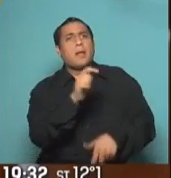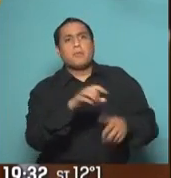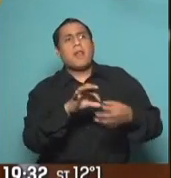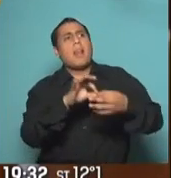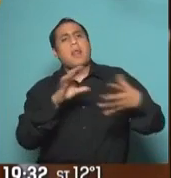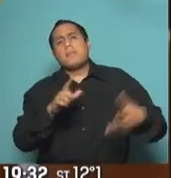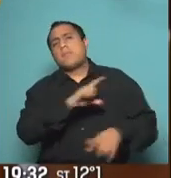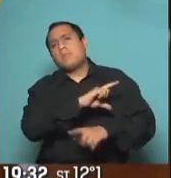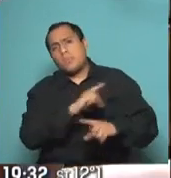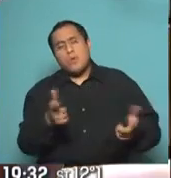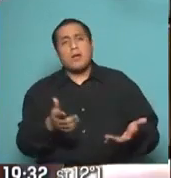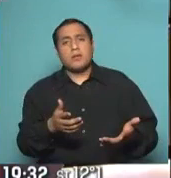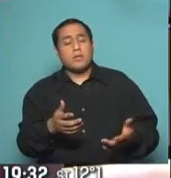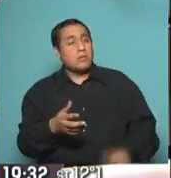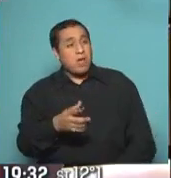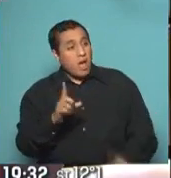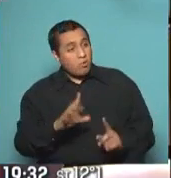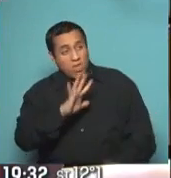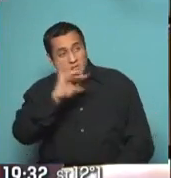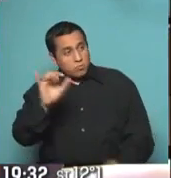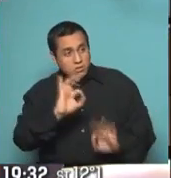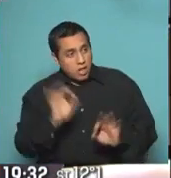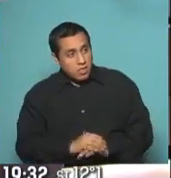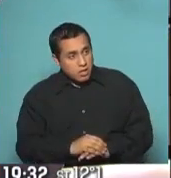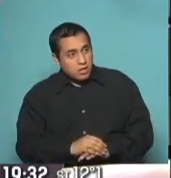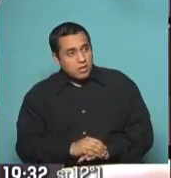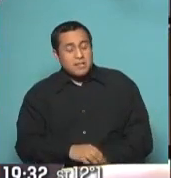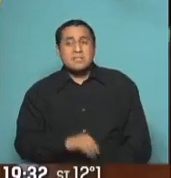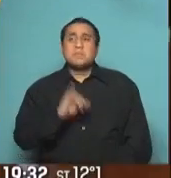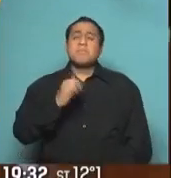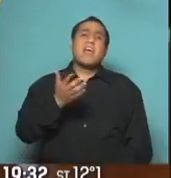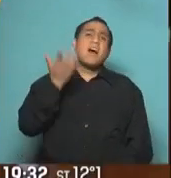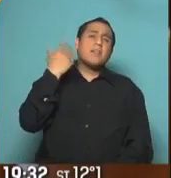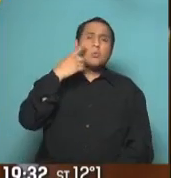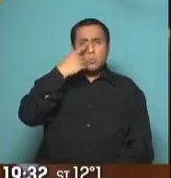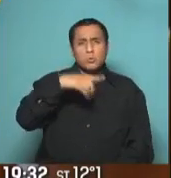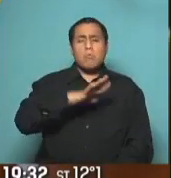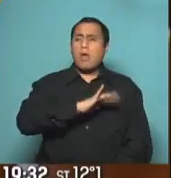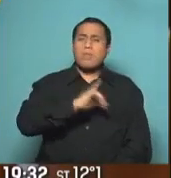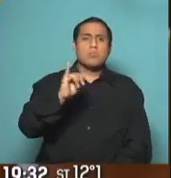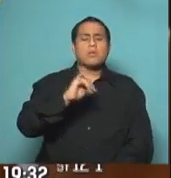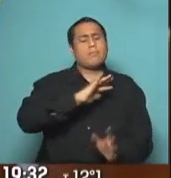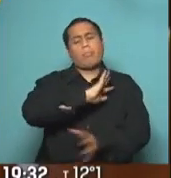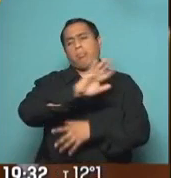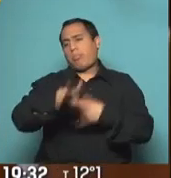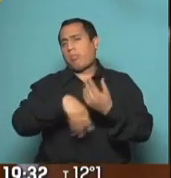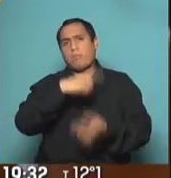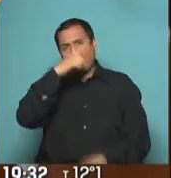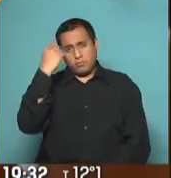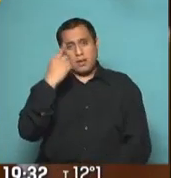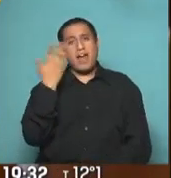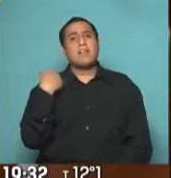poderes nadie lo denunció nadie hizo nada más un gimnasio la última vez donde fue un escándalo nacional en el 2013